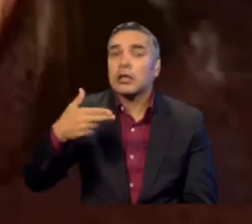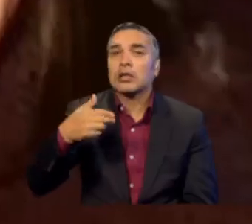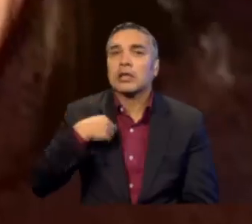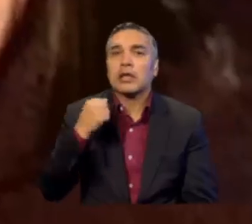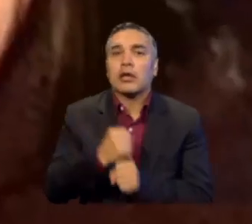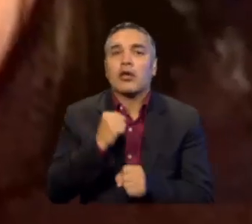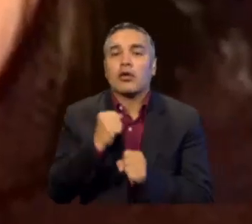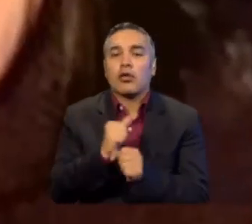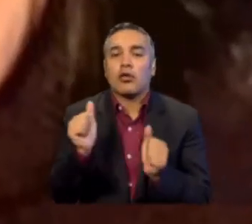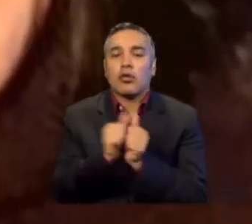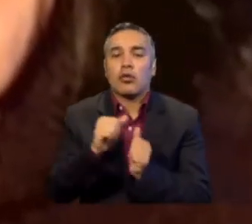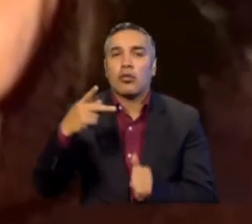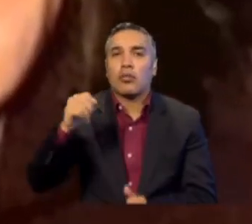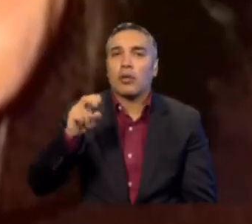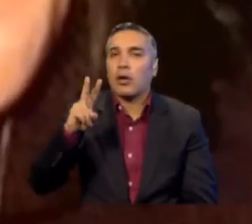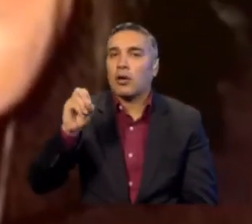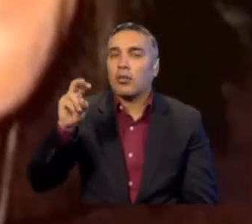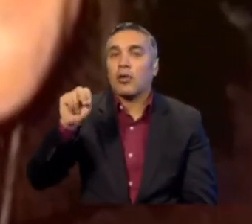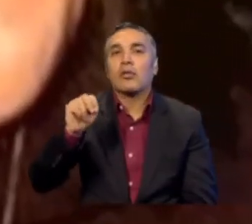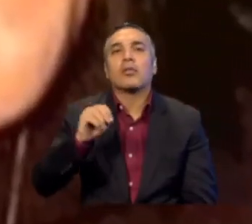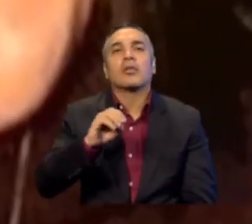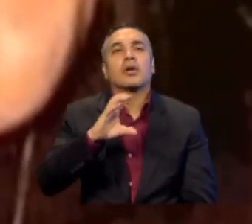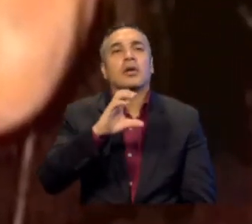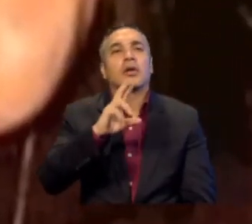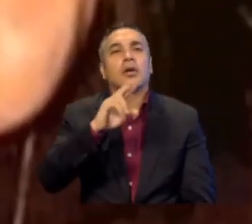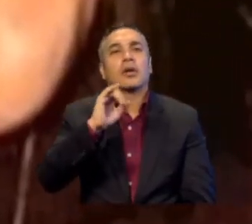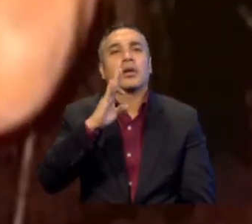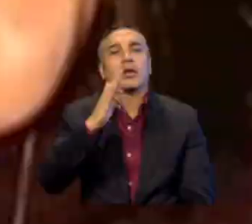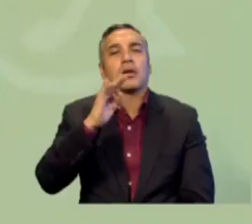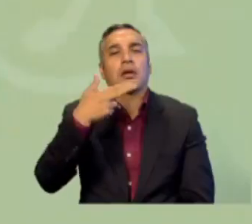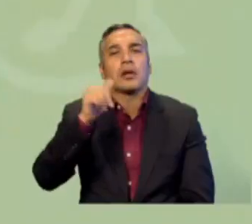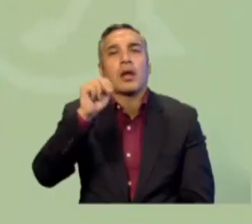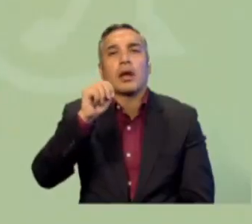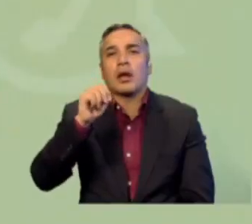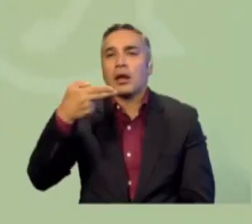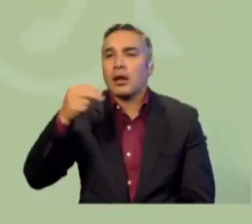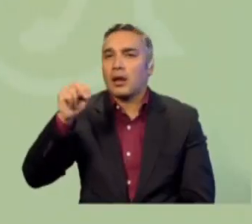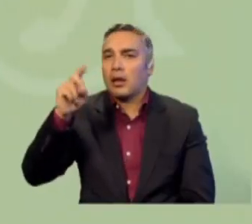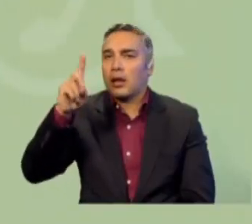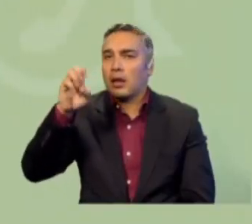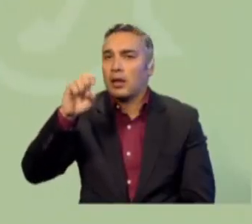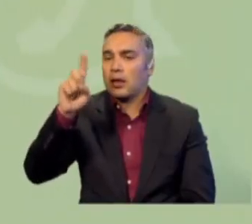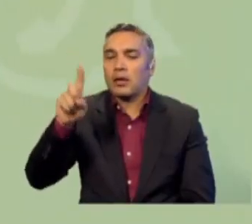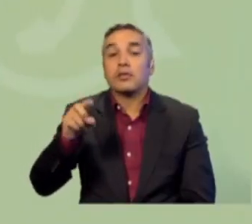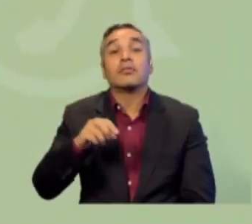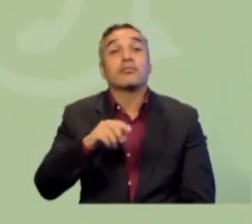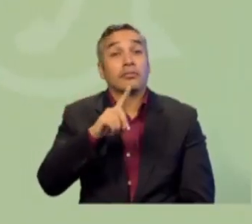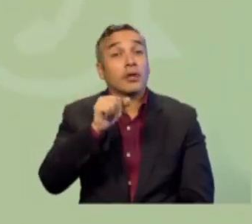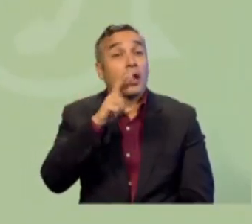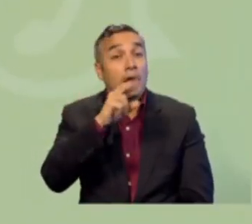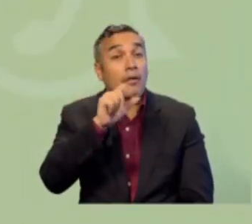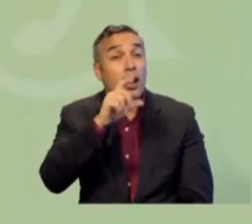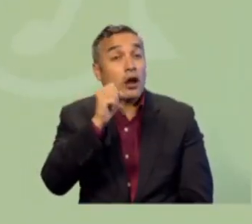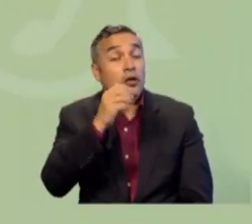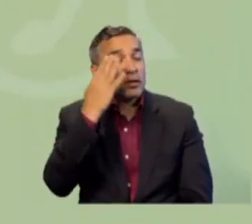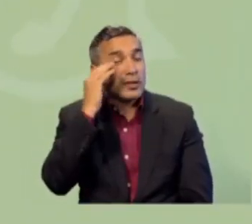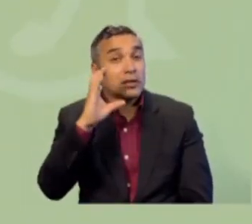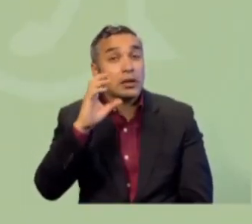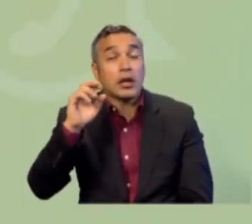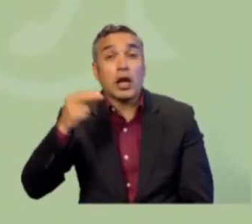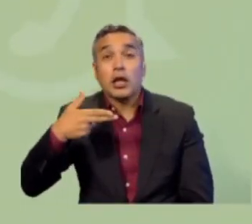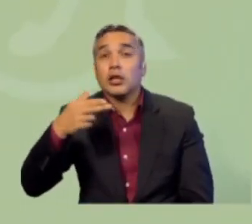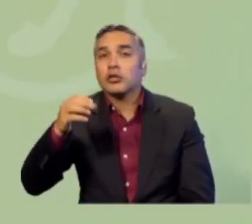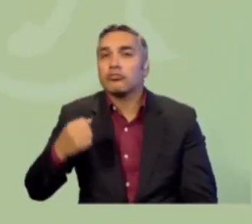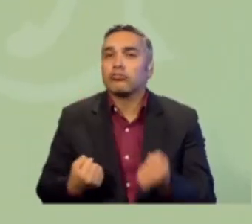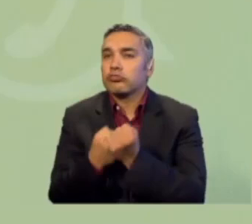Pavón. Entiéndase CH como Cristian Hernández. La conversación continúa. ¿Tú crees? Con Dávalos. Tú sabes que CH es